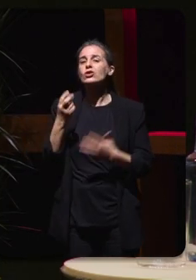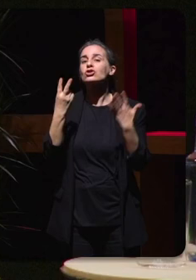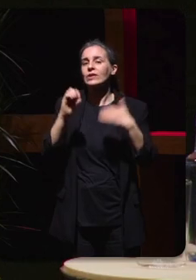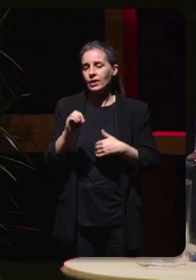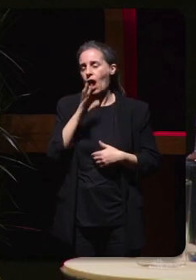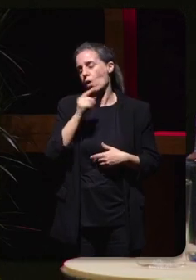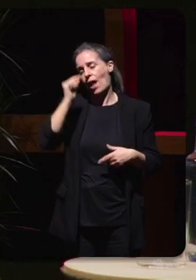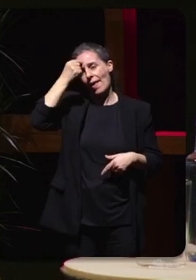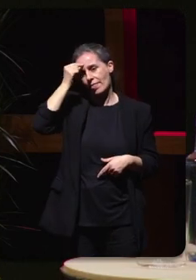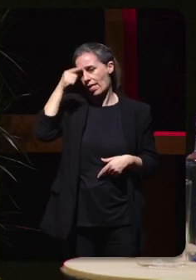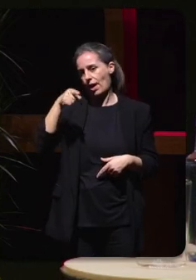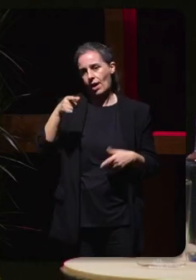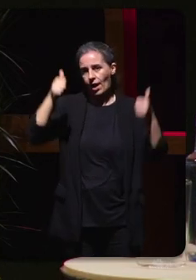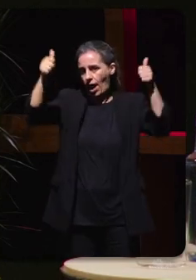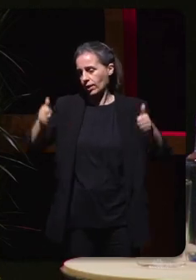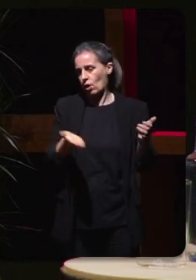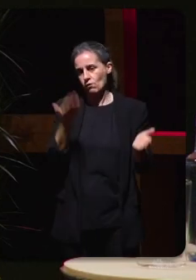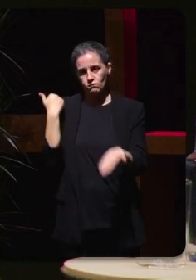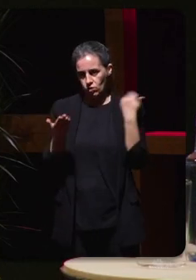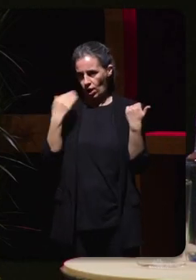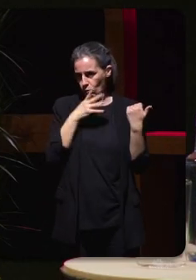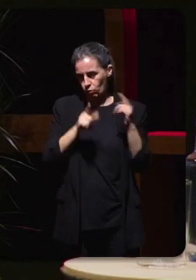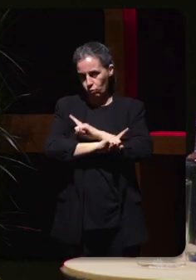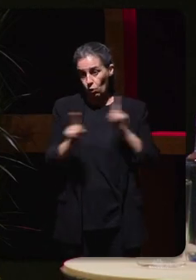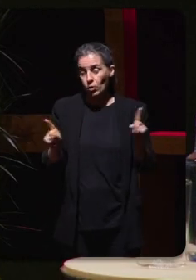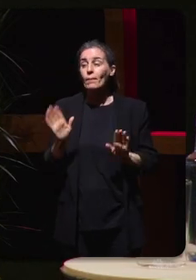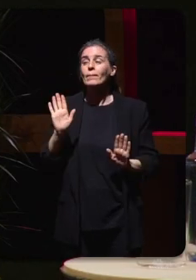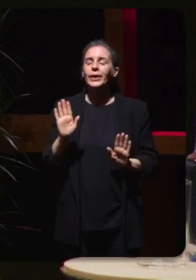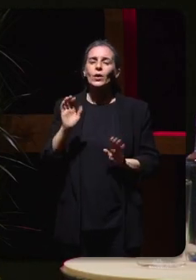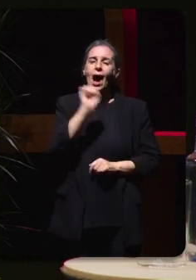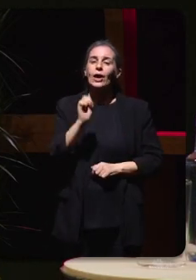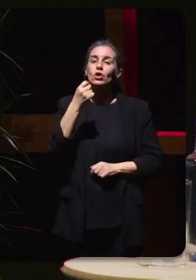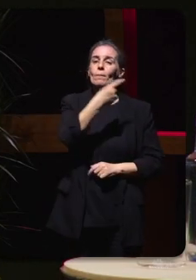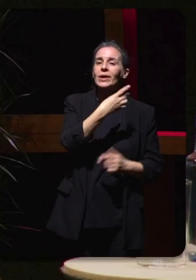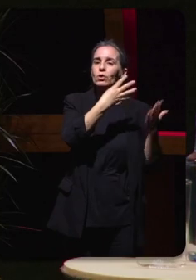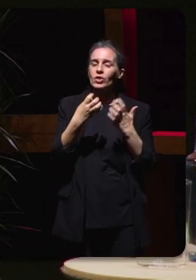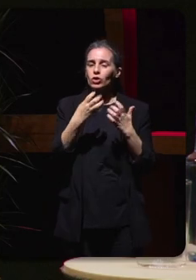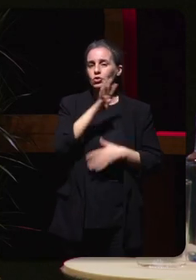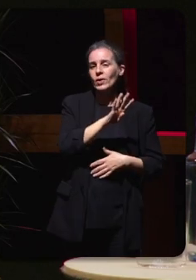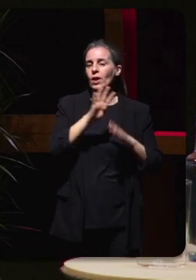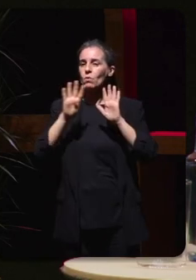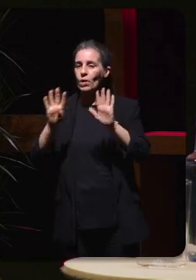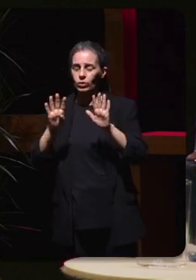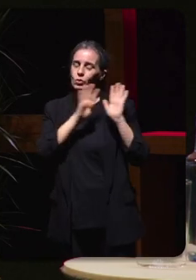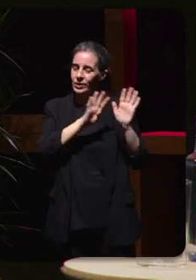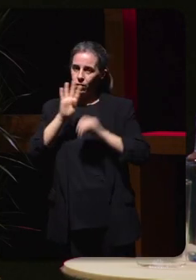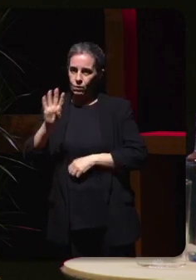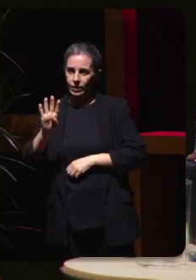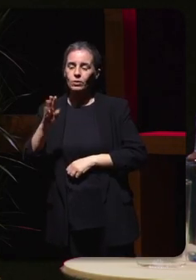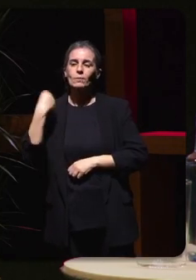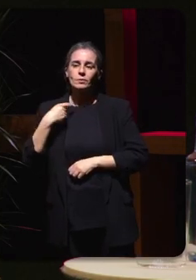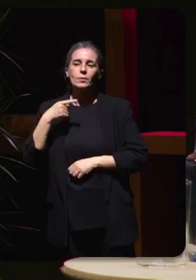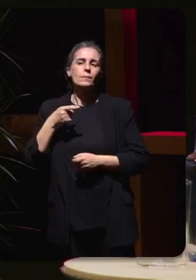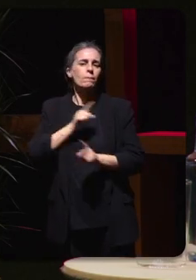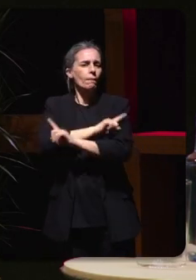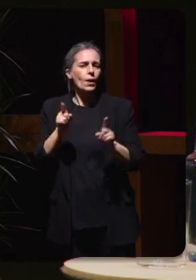ahora está prohibido, pero, sin embargo, y en el 94 creo que fue, se prohibió informar del sexo del